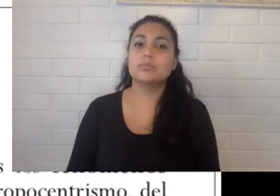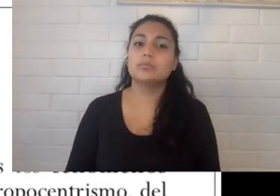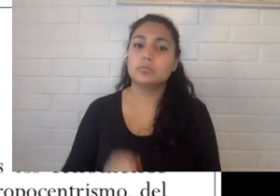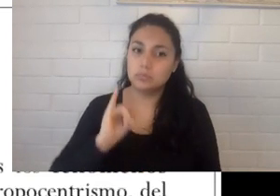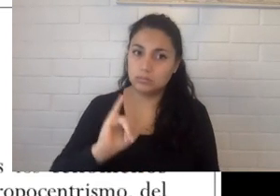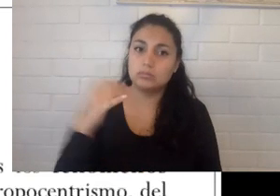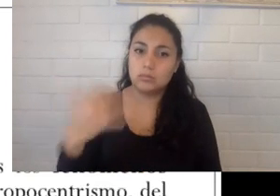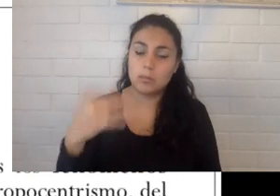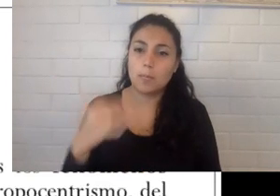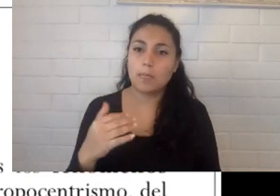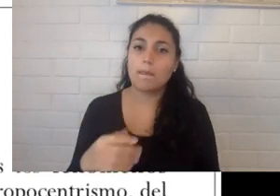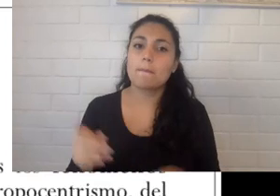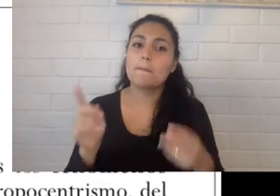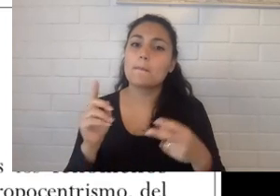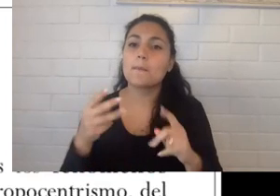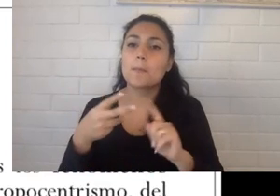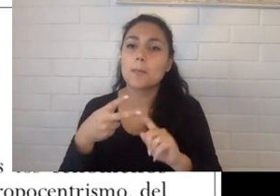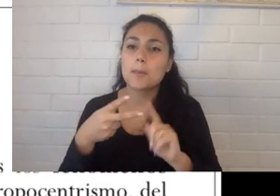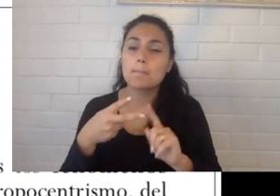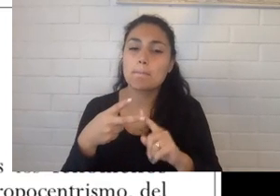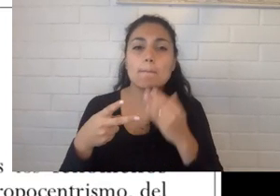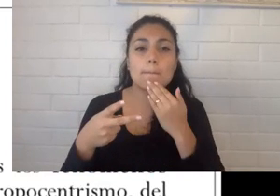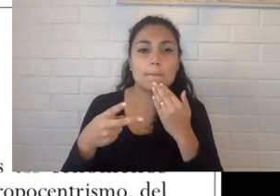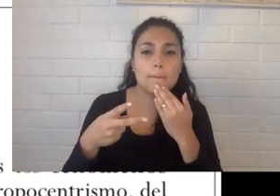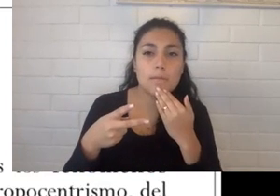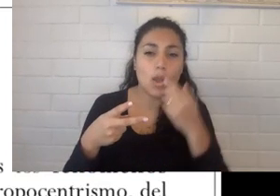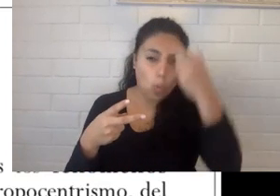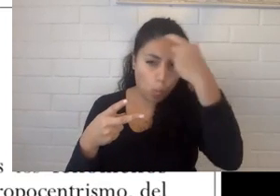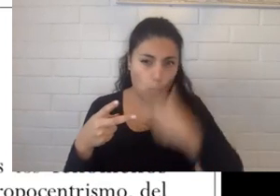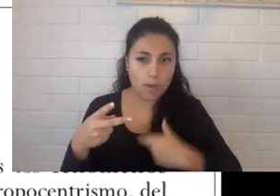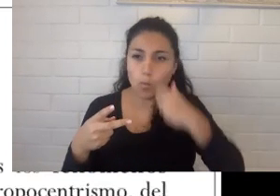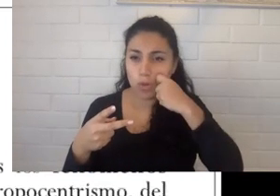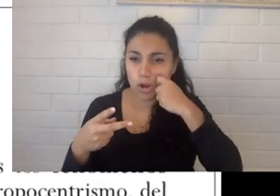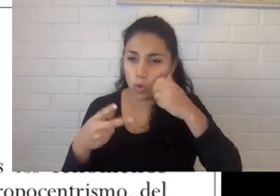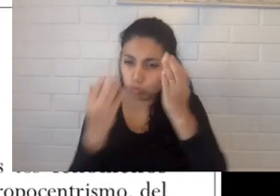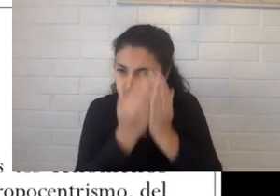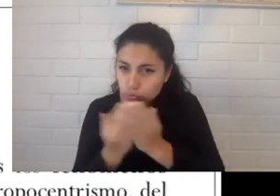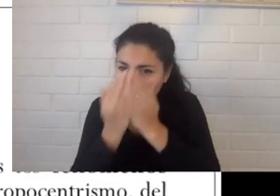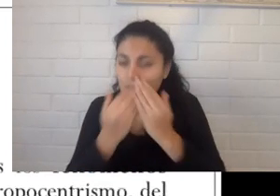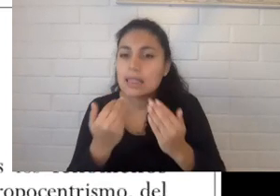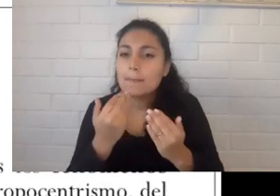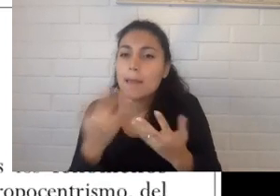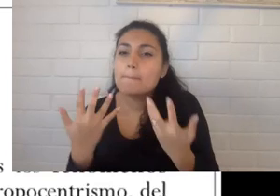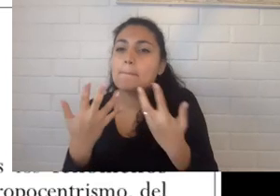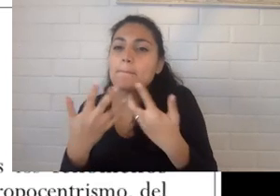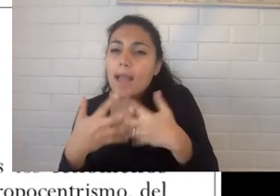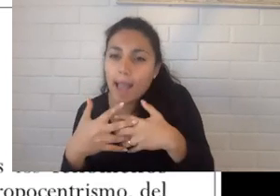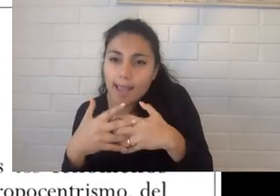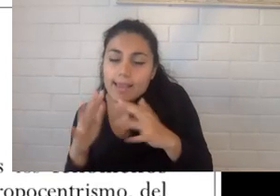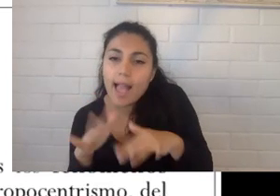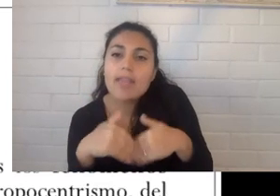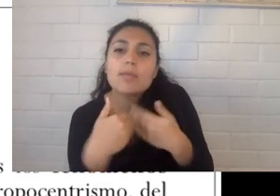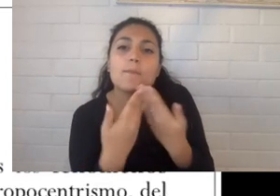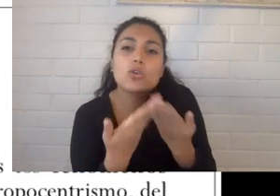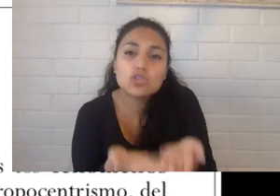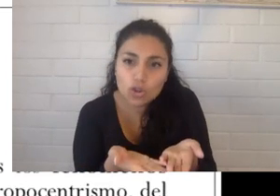definición. Que además de estudiar el cuerpo humano va a estudiar la mecánica, ¿ya? Y que va a poner la mecánica a disposición del estudio